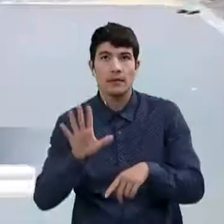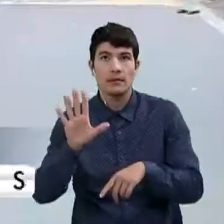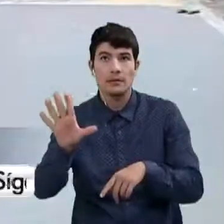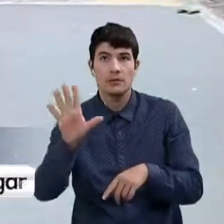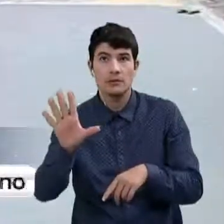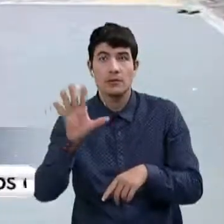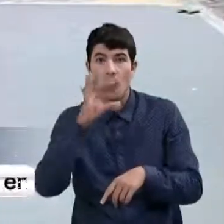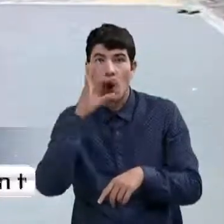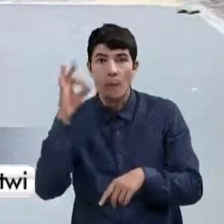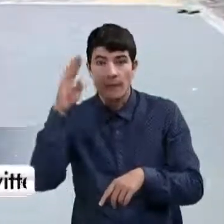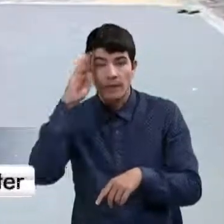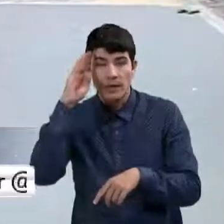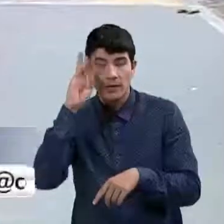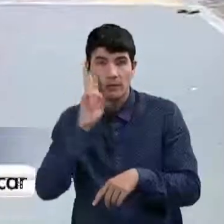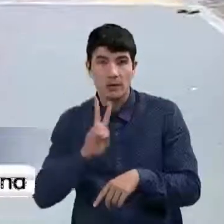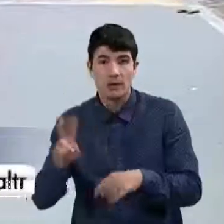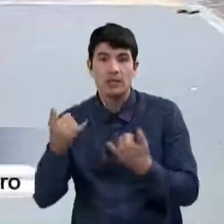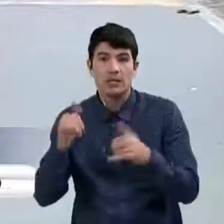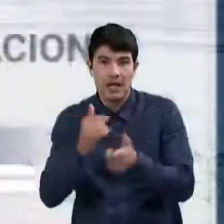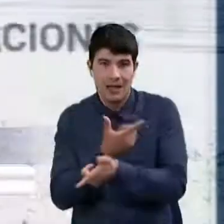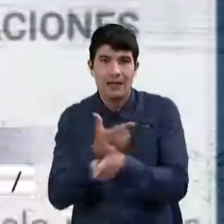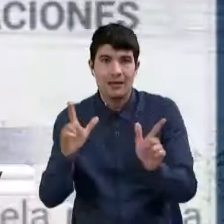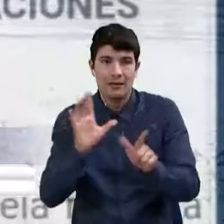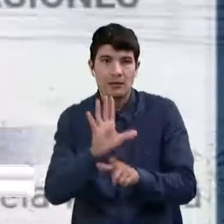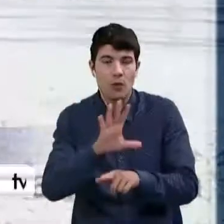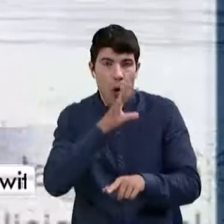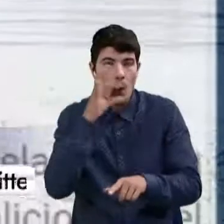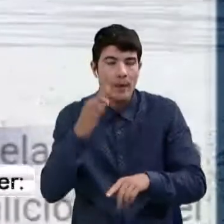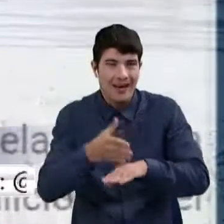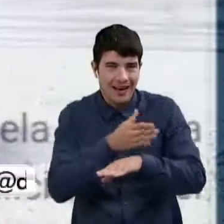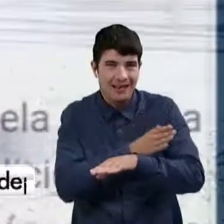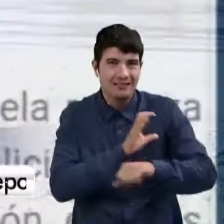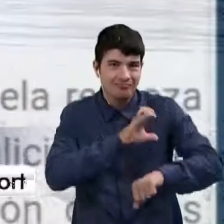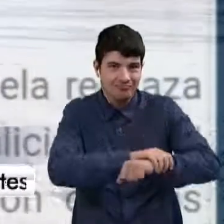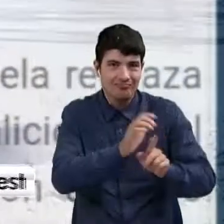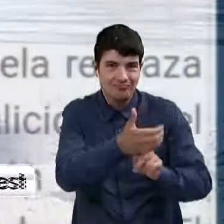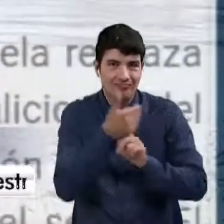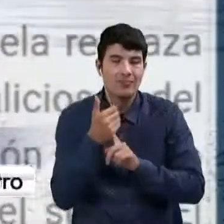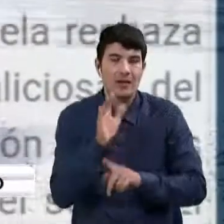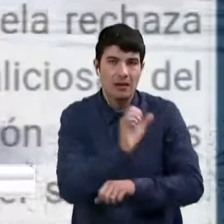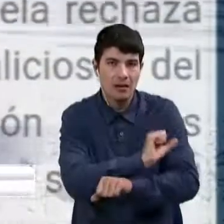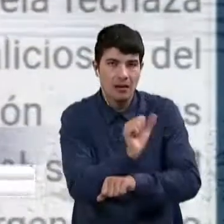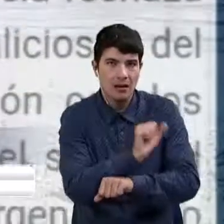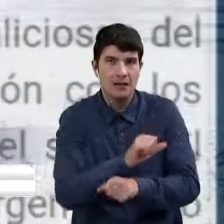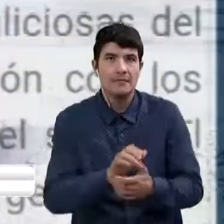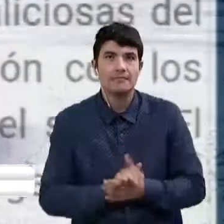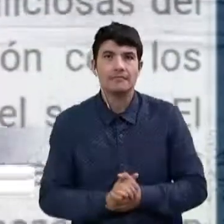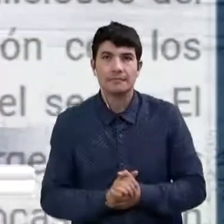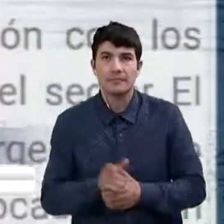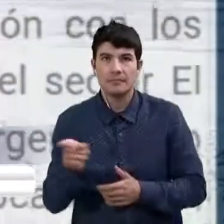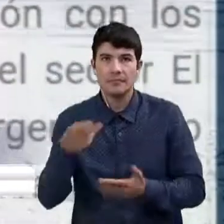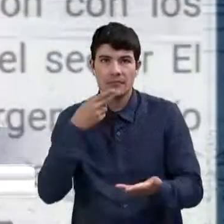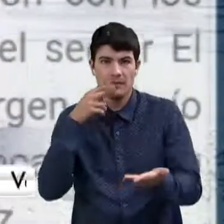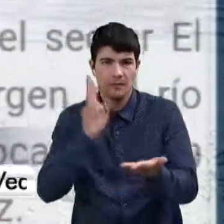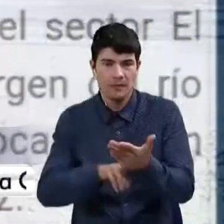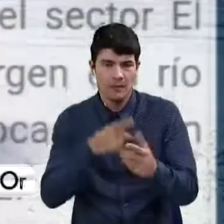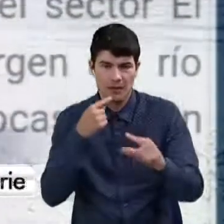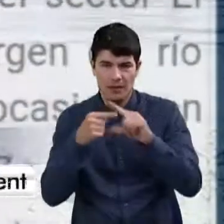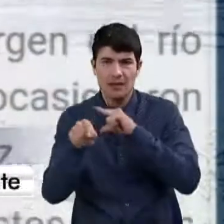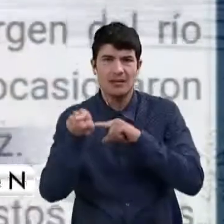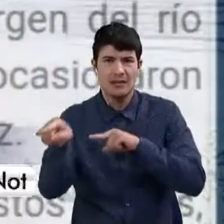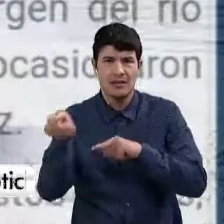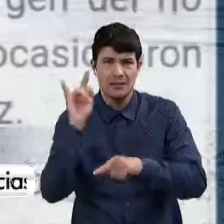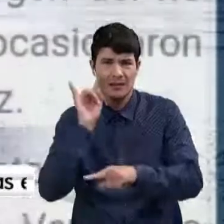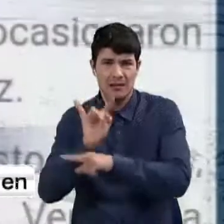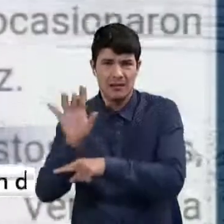sido retenido por la guardia más detalles a continuación a través de este comunicado la cancillería venezolana cataloga como tendenciosas y apresuradas